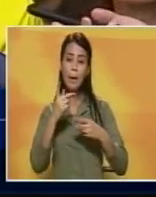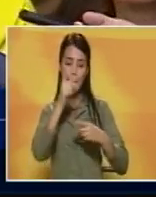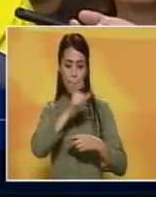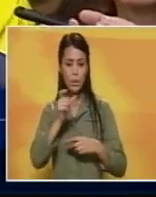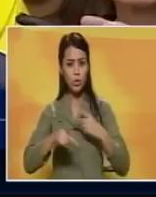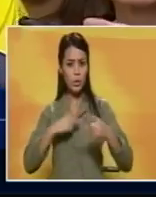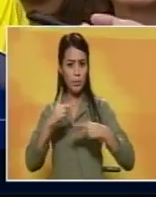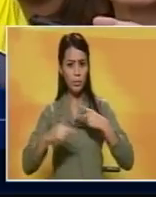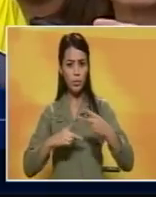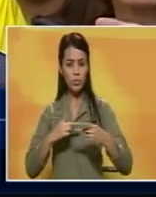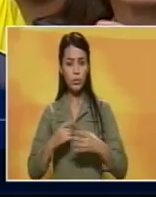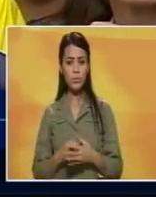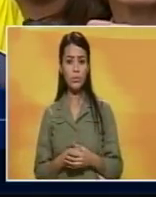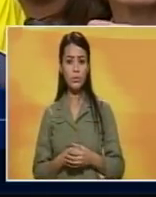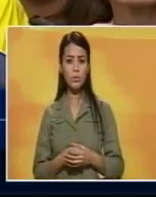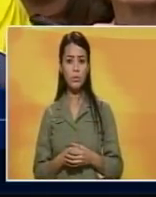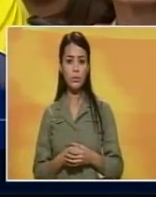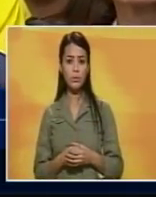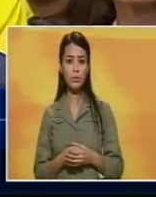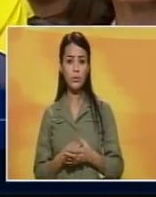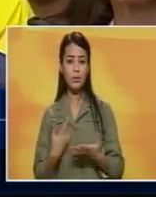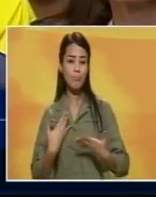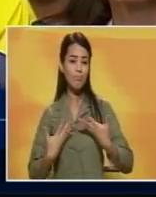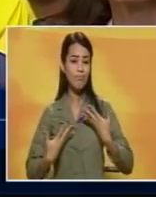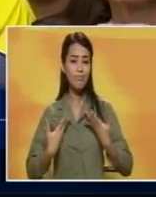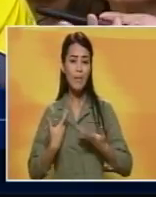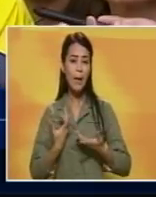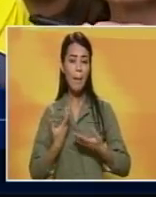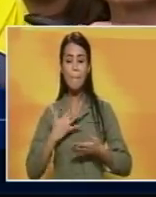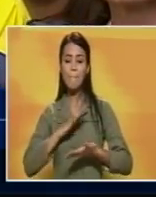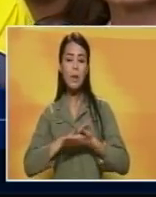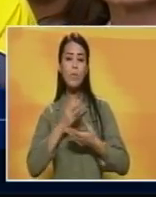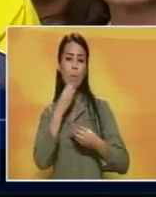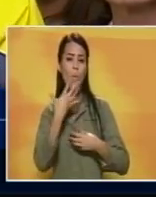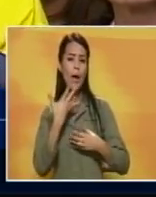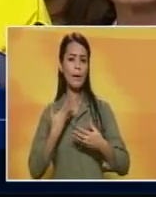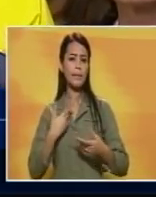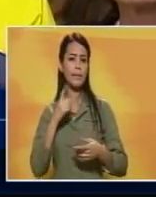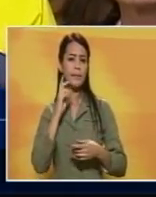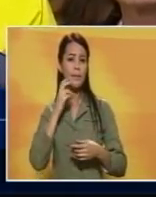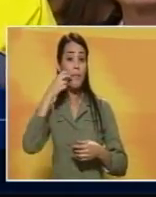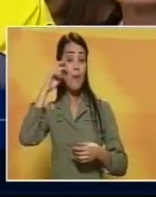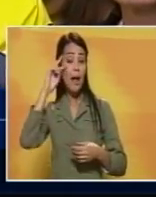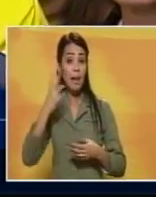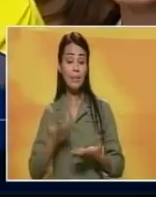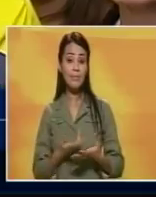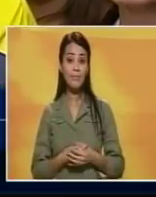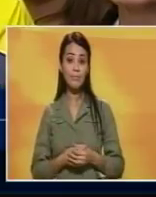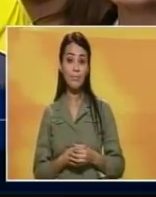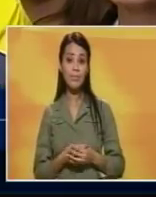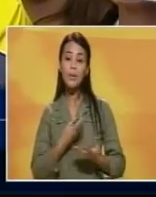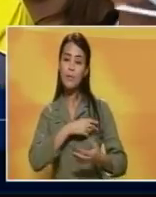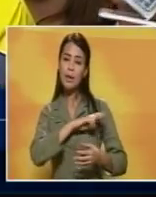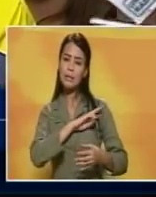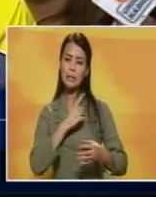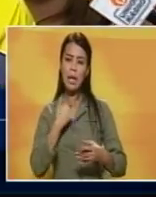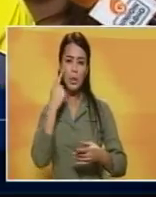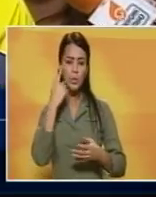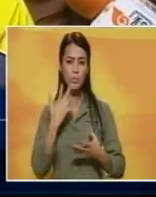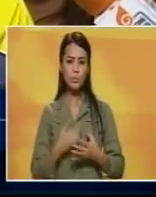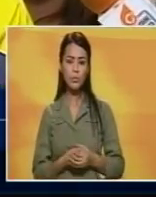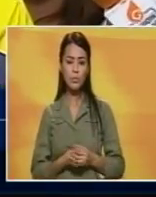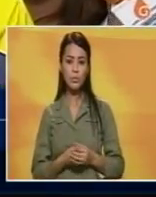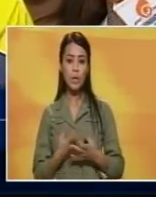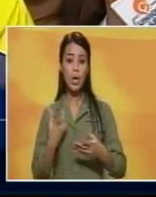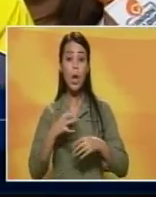de productos cárnicos para generar una sensación de bienestar falsa. Asimismo, el dirigente de Primero Justicia explicó que los precios de la